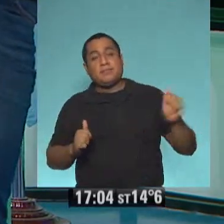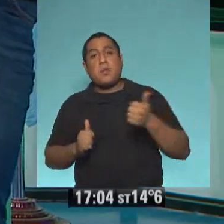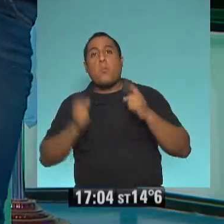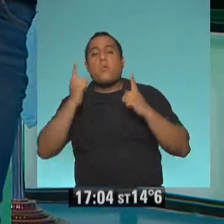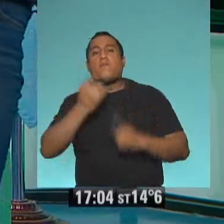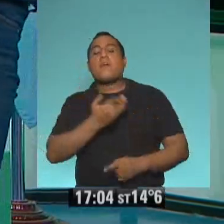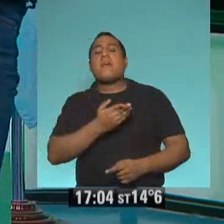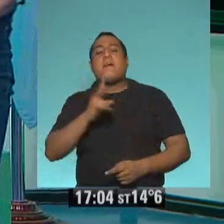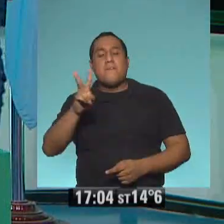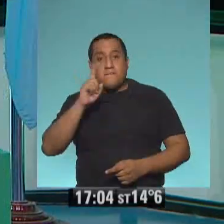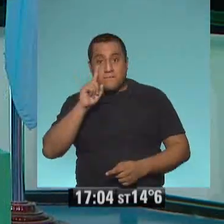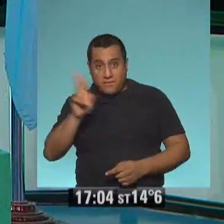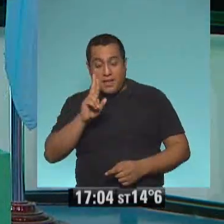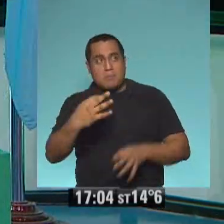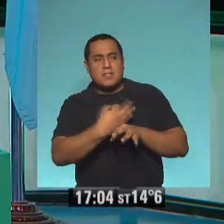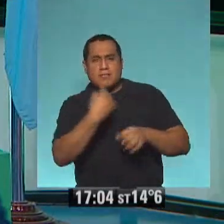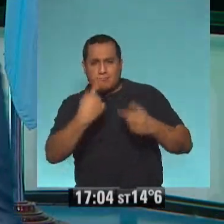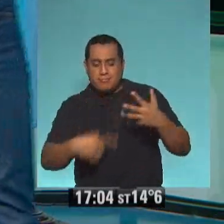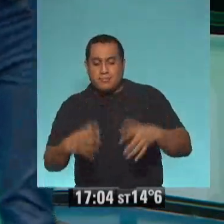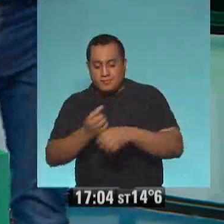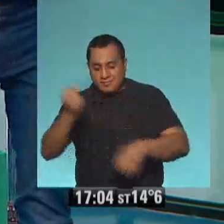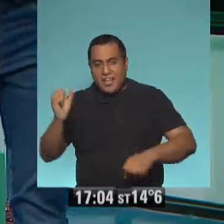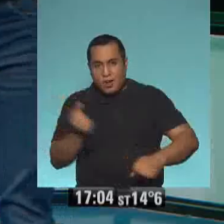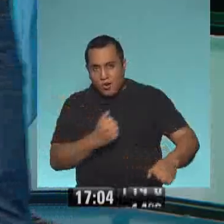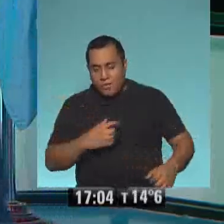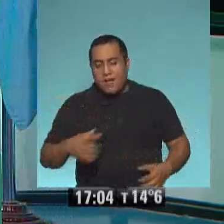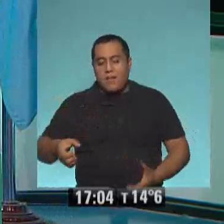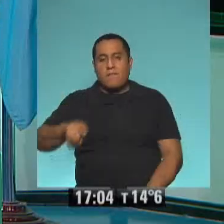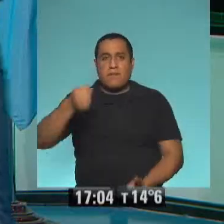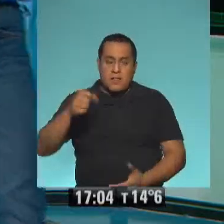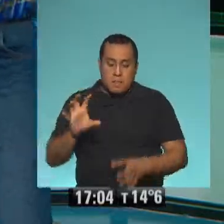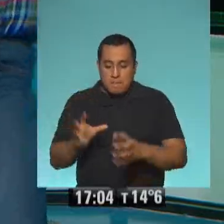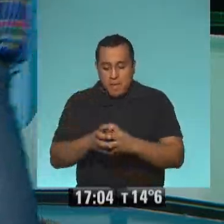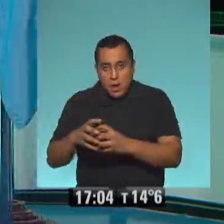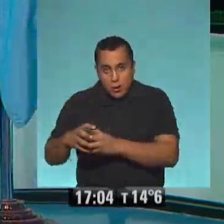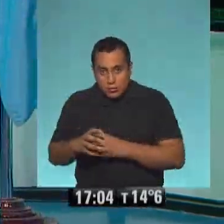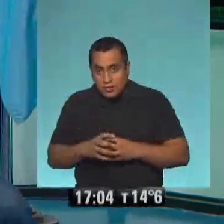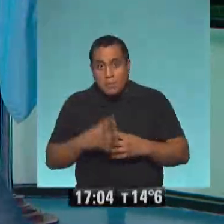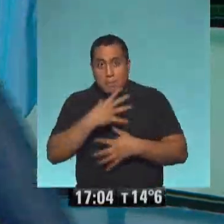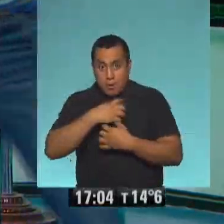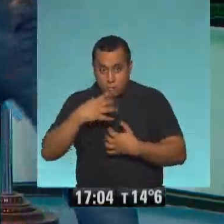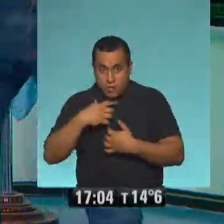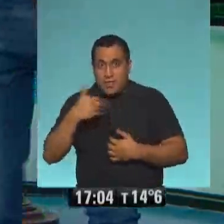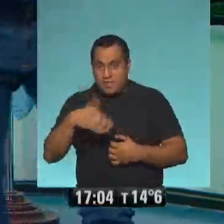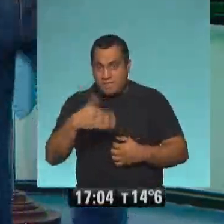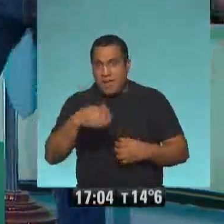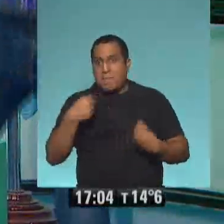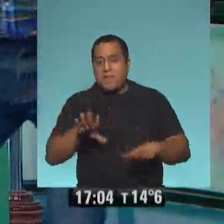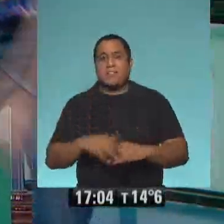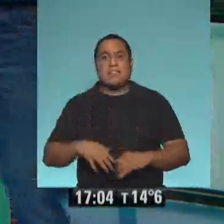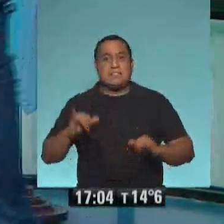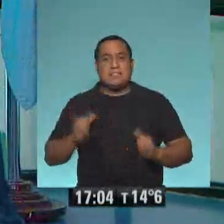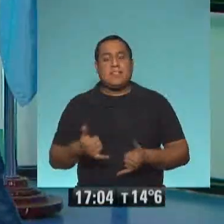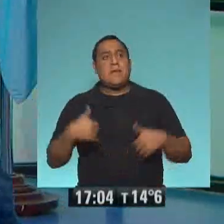enseñarnos un montón de cosas así que a mano el palo de escoba el balde las pelotitas el peluche que enseguida empezamos no es cierto